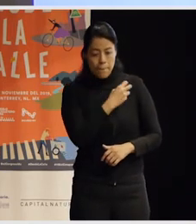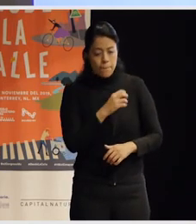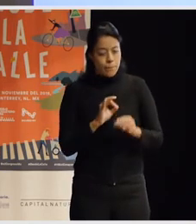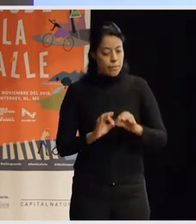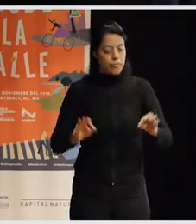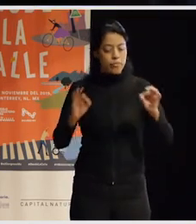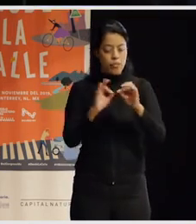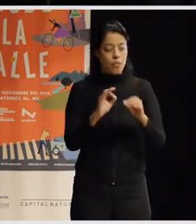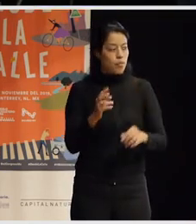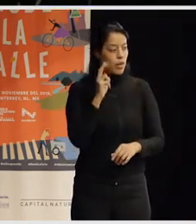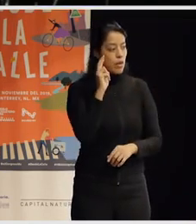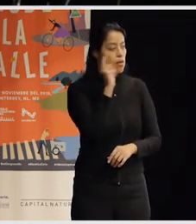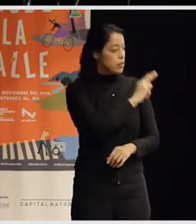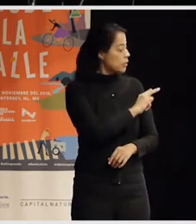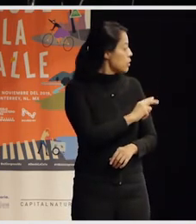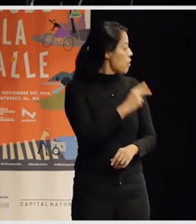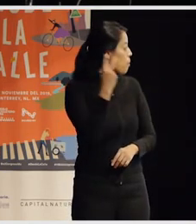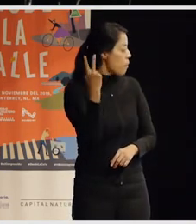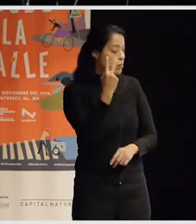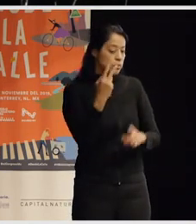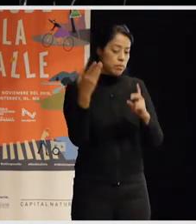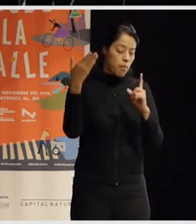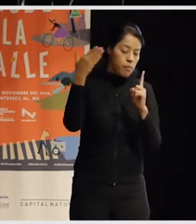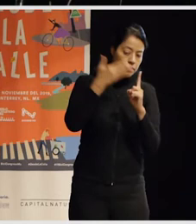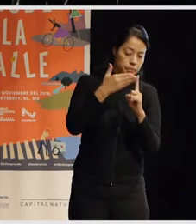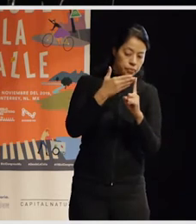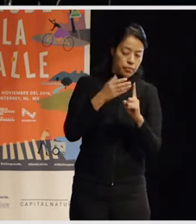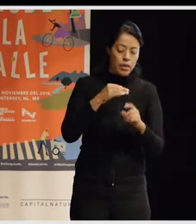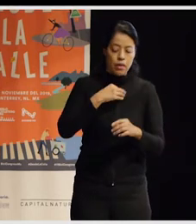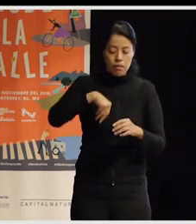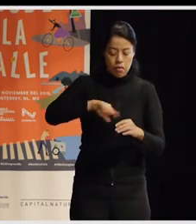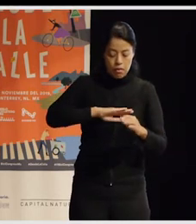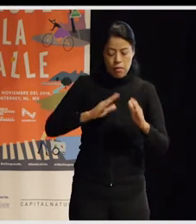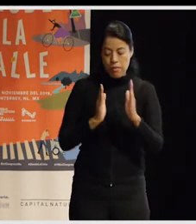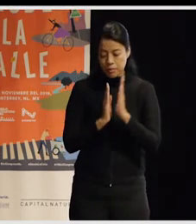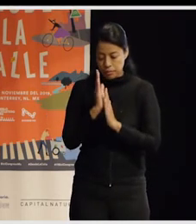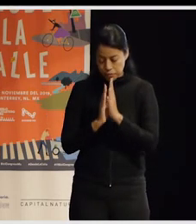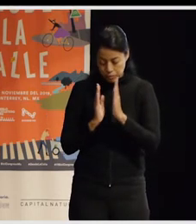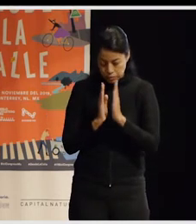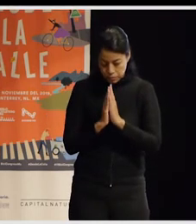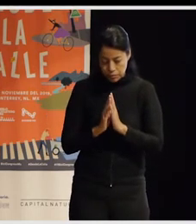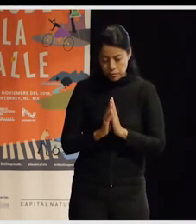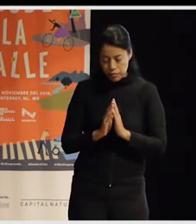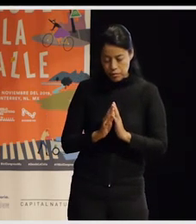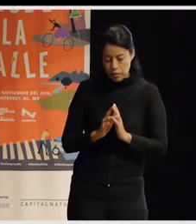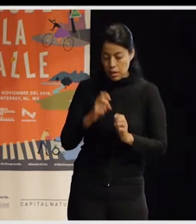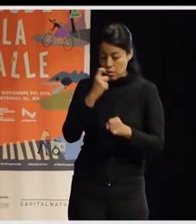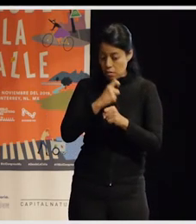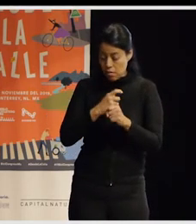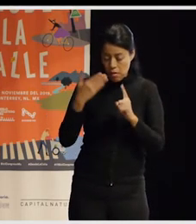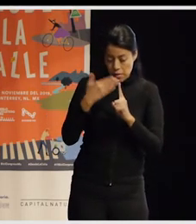estructura tuvimos dos objetivos para este para esta intervención la primera el primer objetivo era